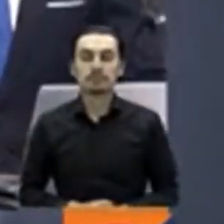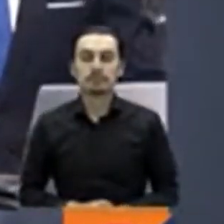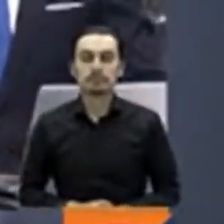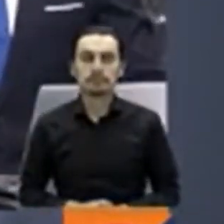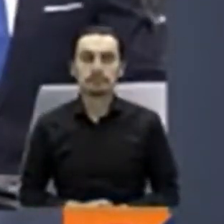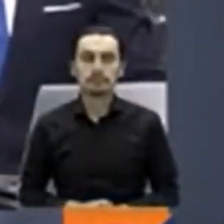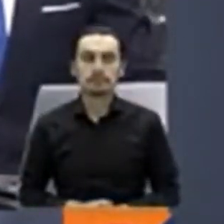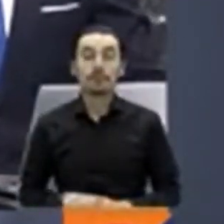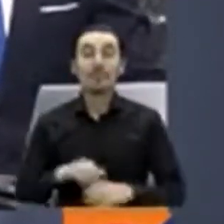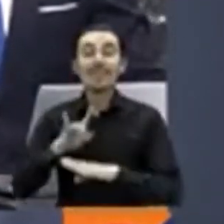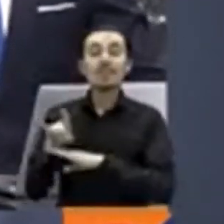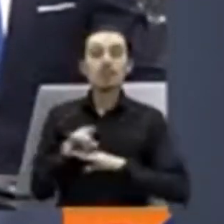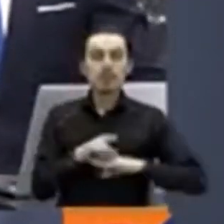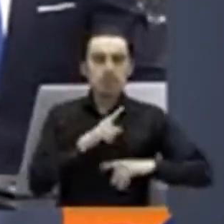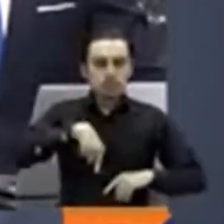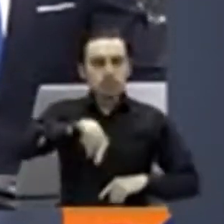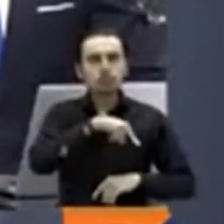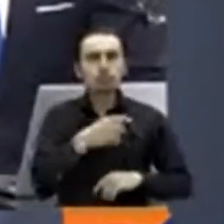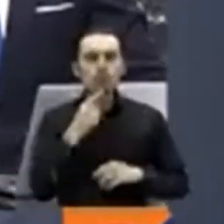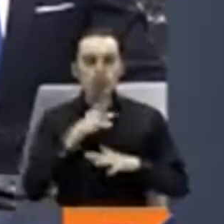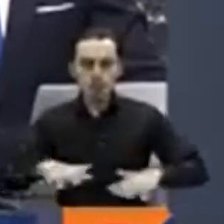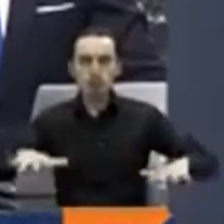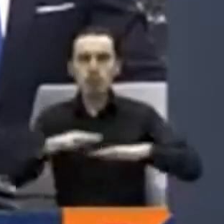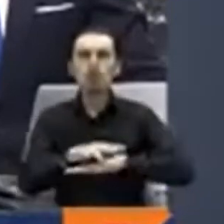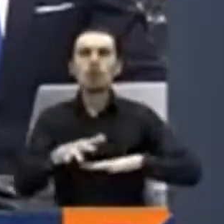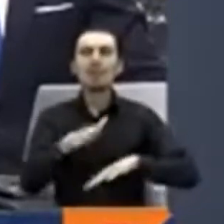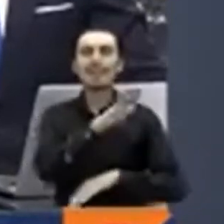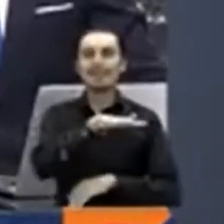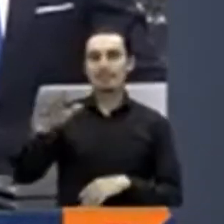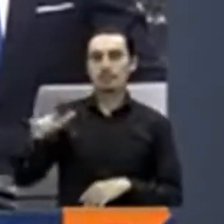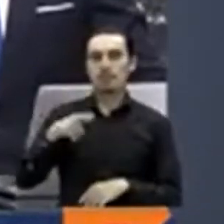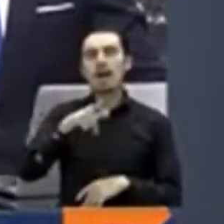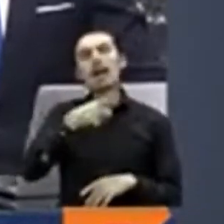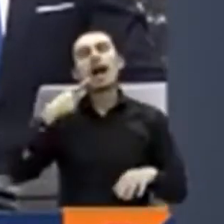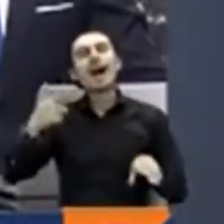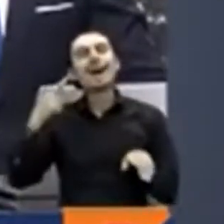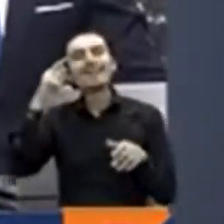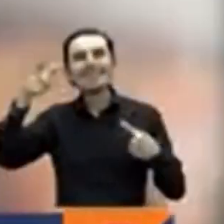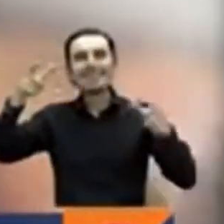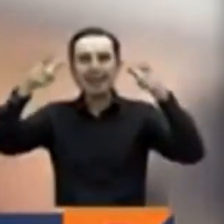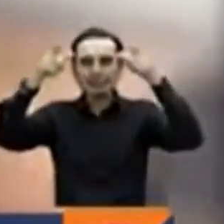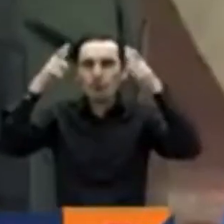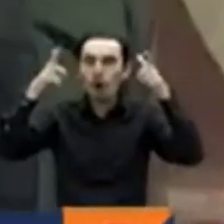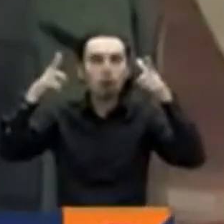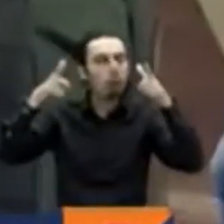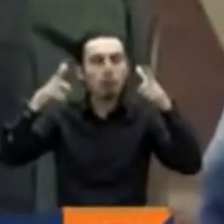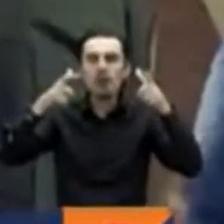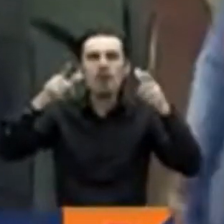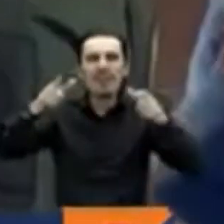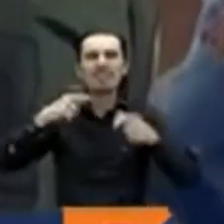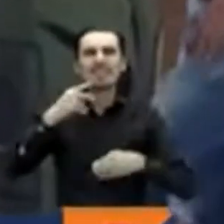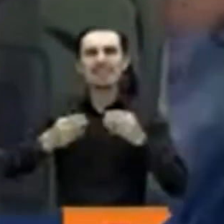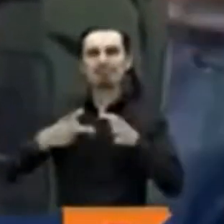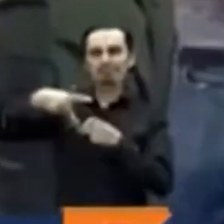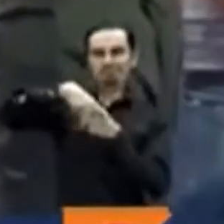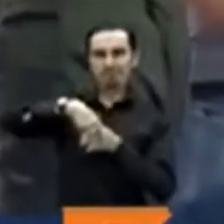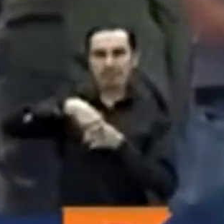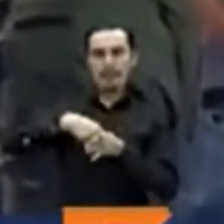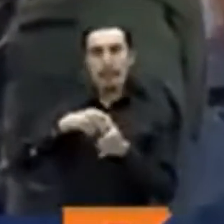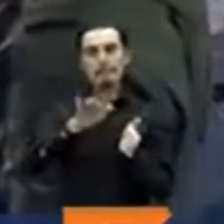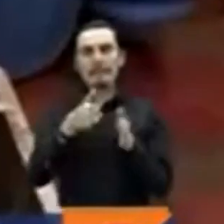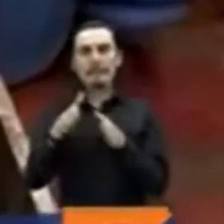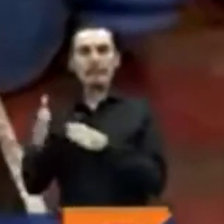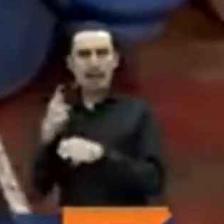Las autoridades desmantelaron en zona rural de Copacabana, en Antioquia, un matadero clandestino de caballos. En el sitio hallaron 13 equinos muertos